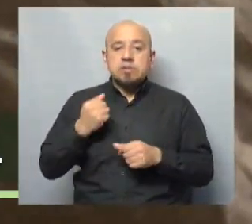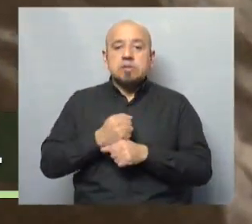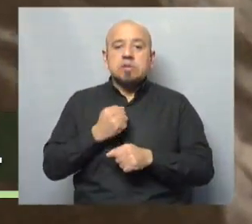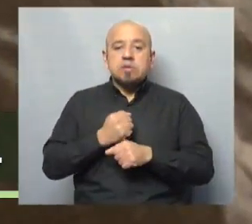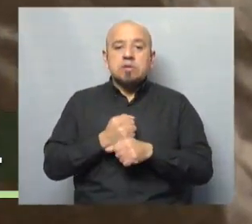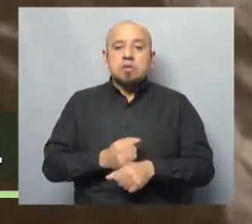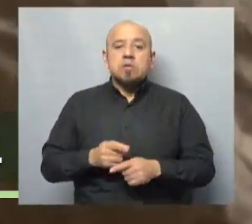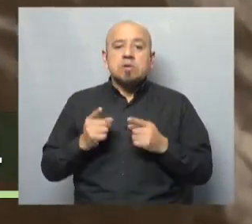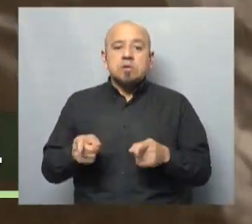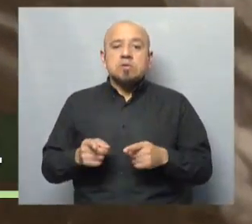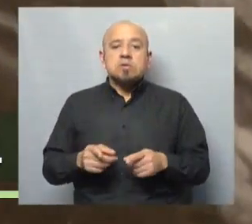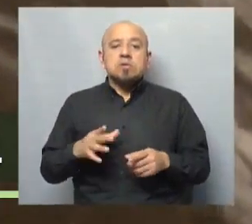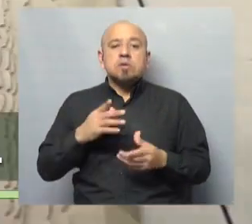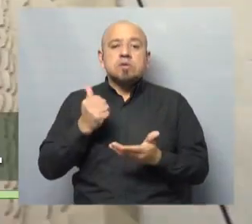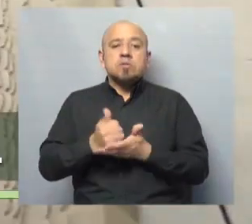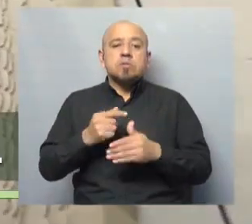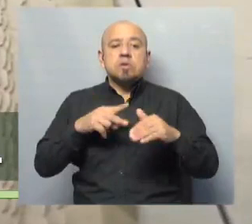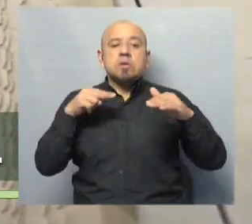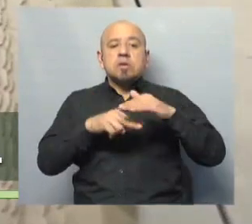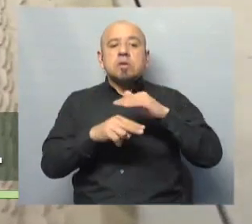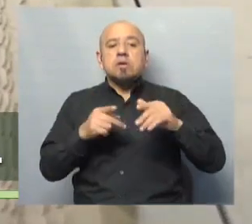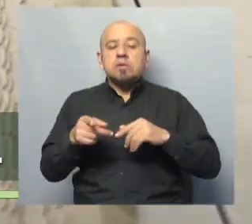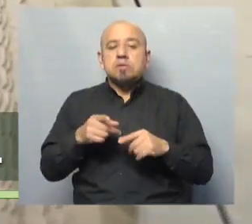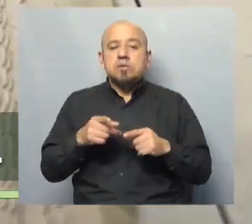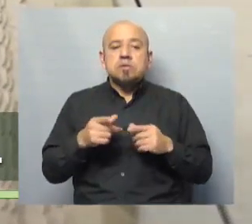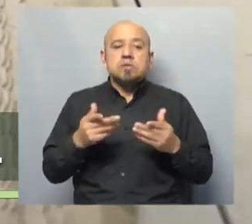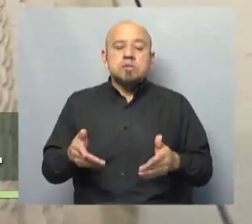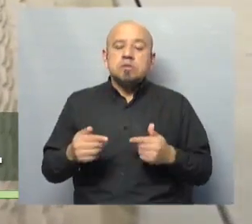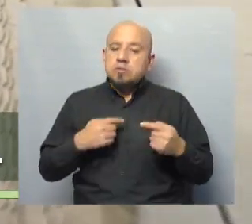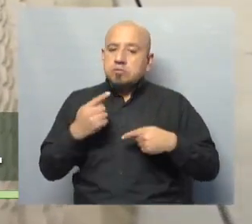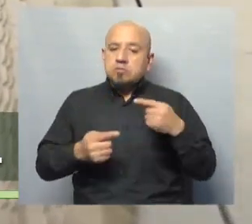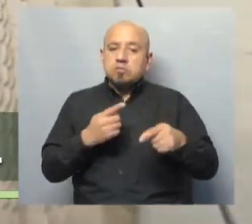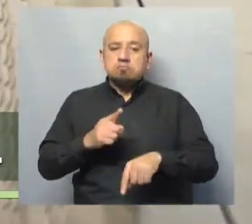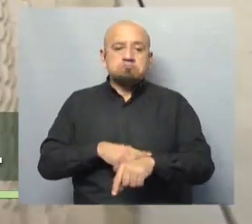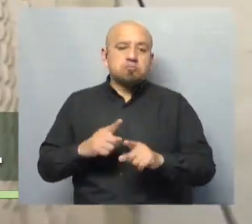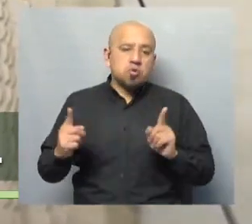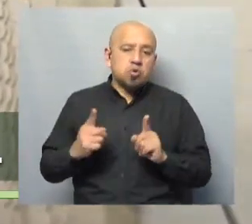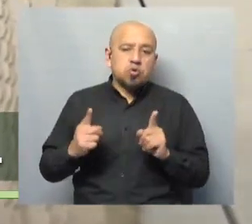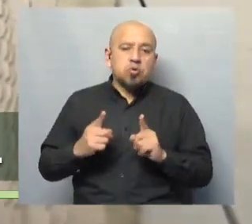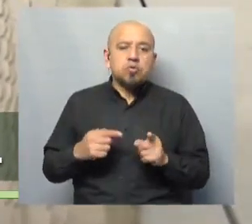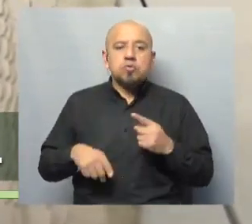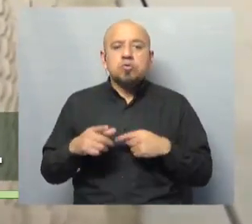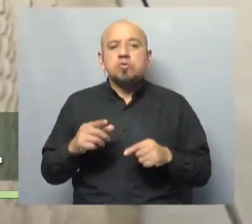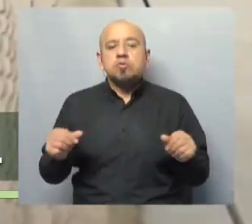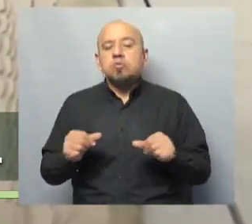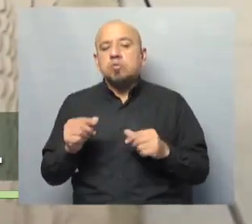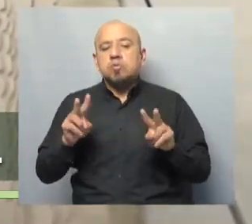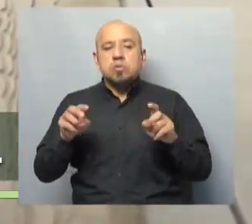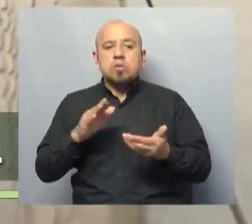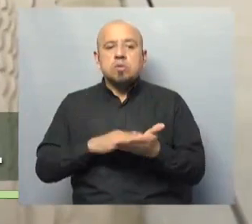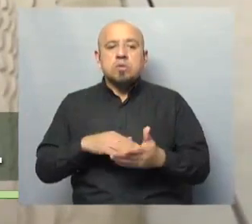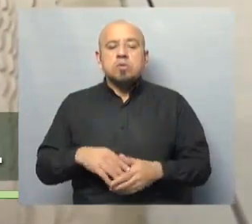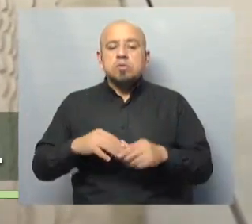del hospital policial donde estuvo internado titularon que la convalecencia fue corta y que el mandatario estuvo despachando asuntos junto a su